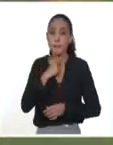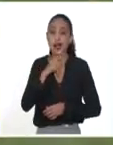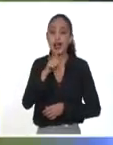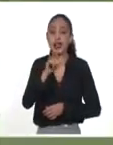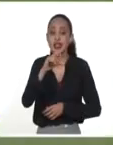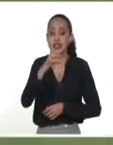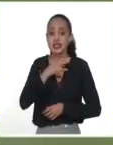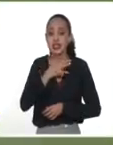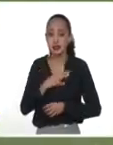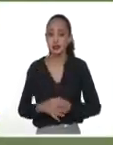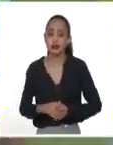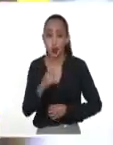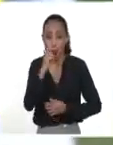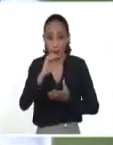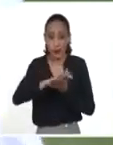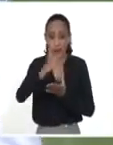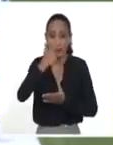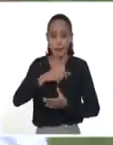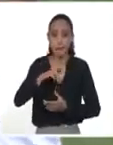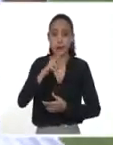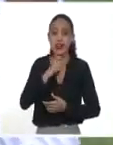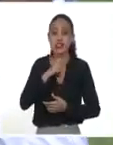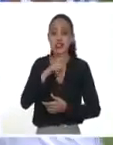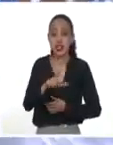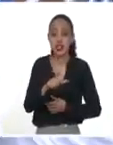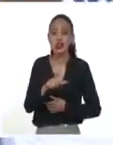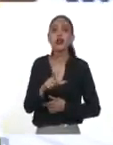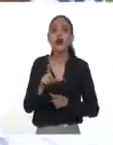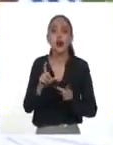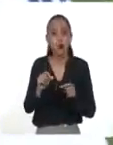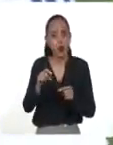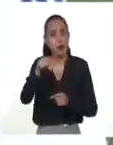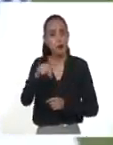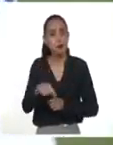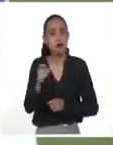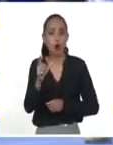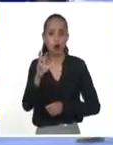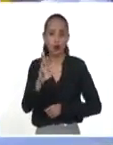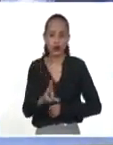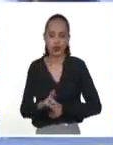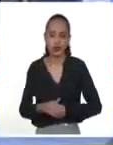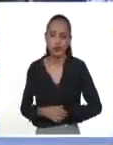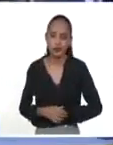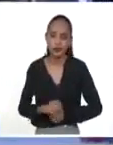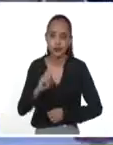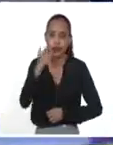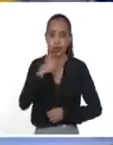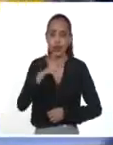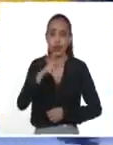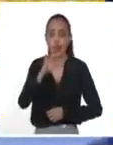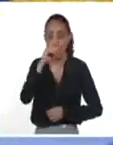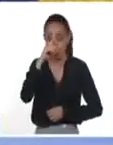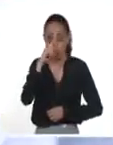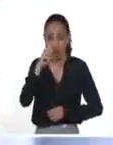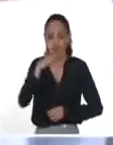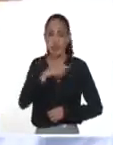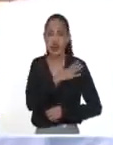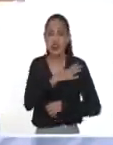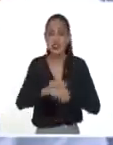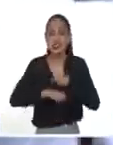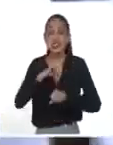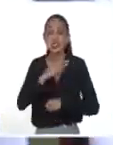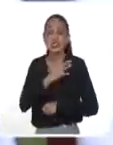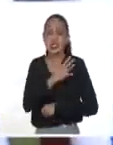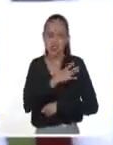delantero Marcel Hernández, quien juega en Costa Rica con el Cartaginés. Habituales en el elenco como Carlos Vázquez, Luis Javier Paradela, Sandy Sánchez y